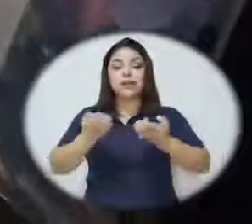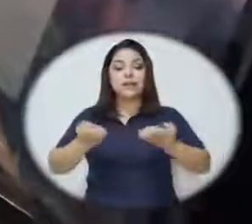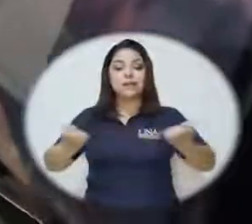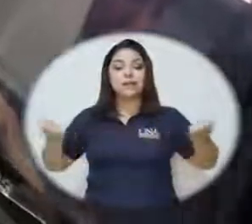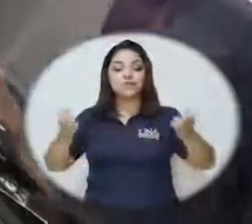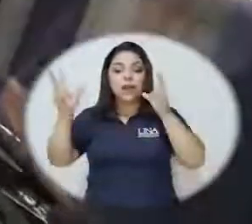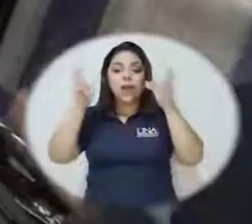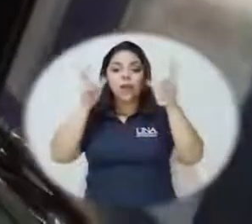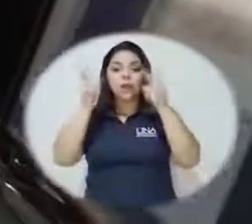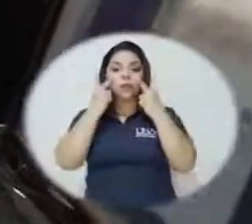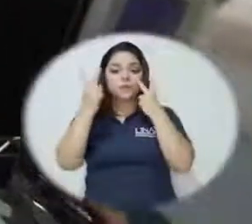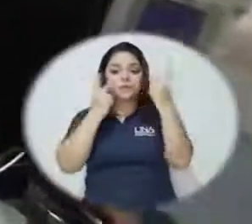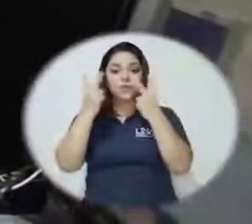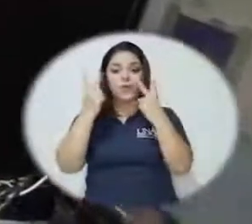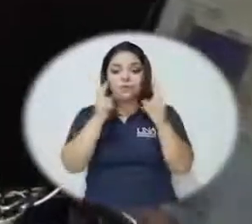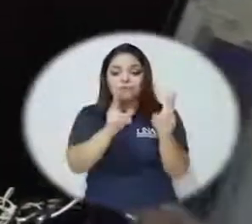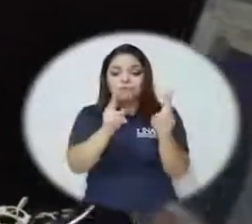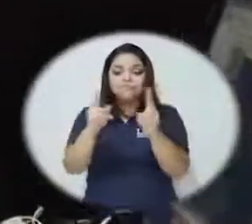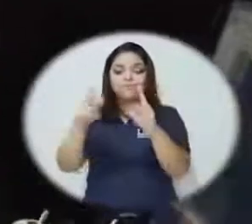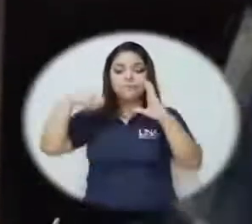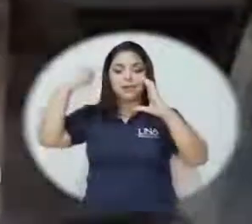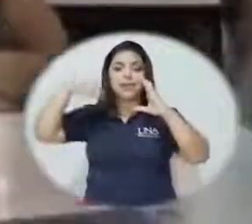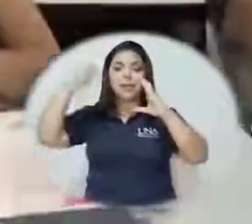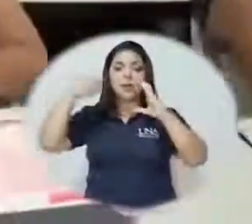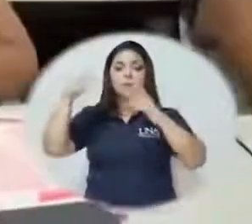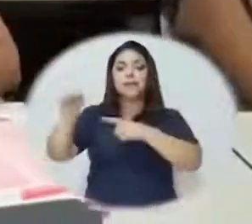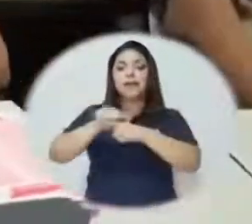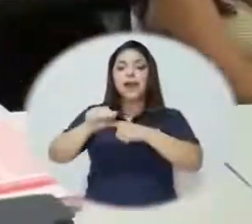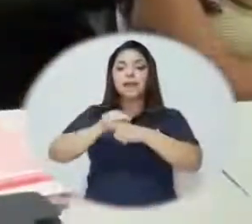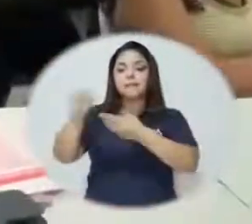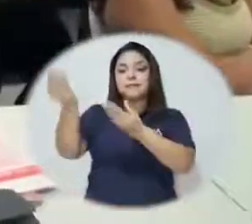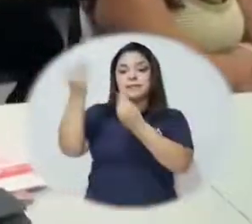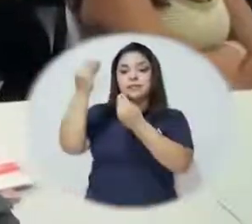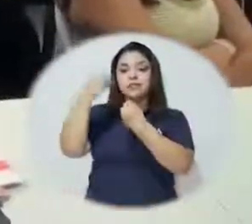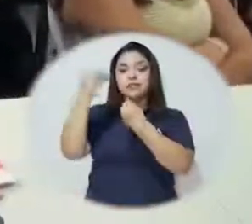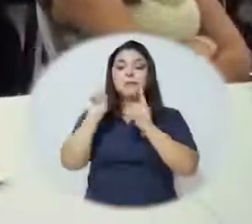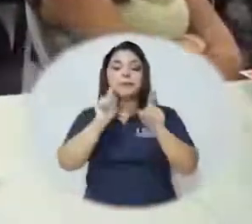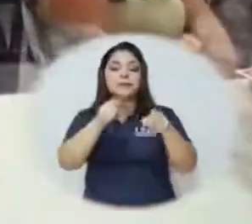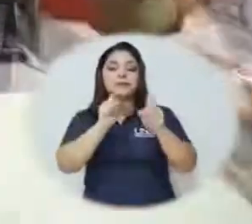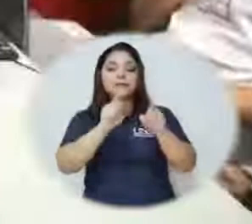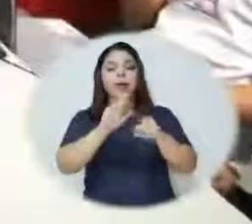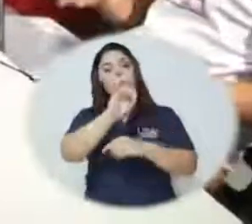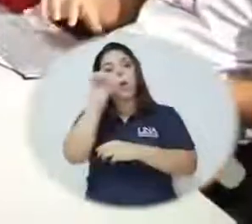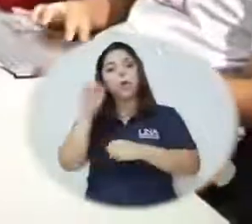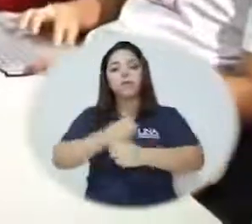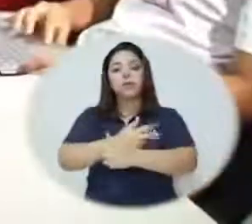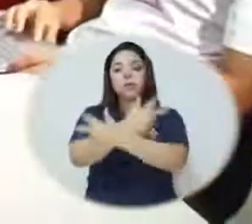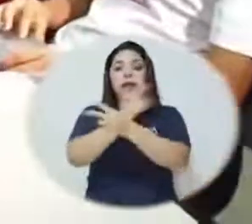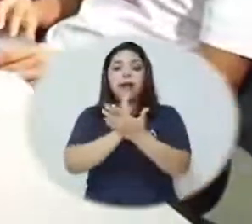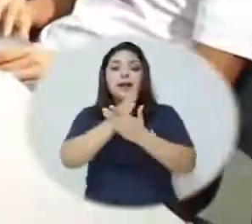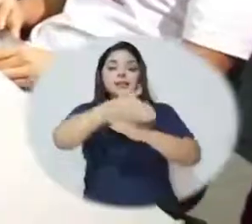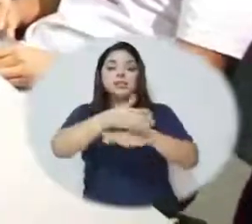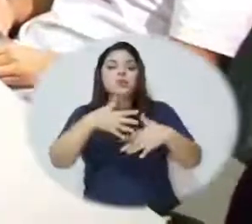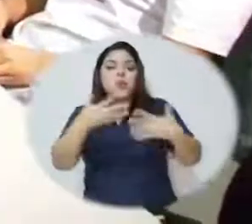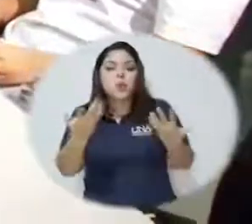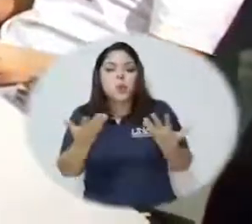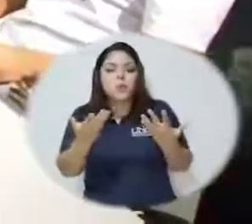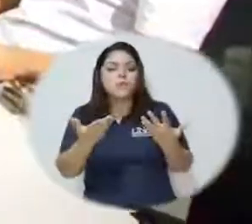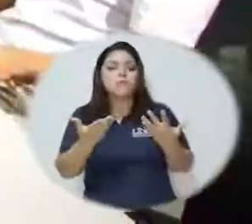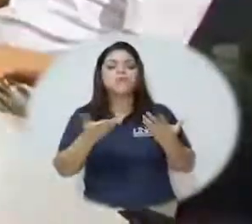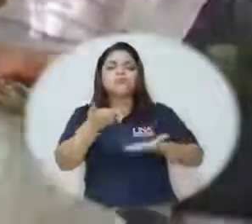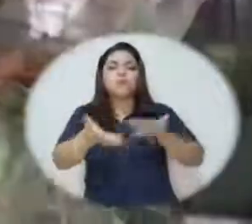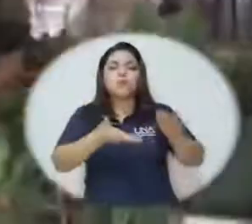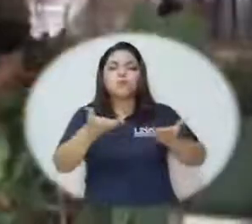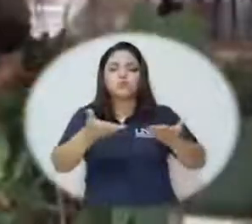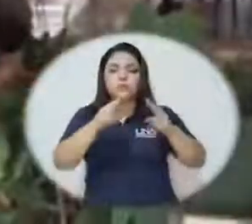equipos audiovisuales, edición de video, capacitaciones presenciales y virtuales para el acceso a recursos digitales